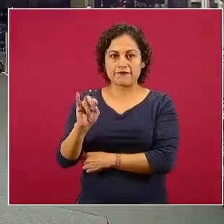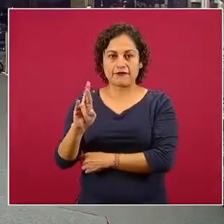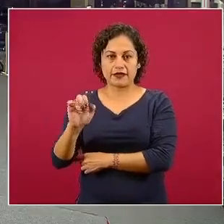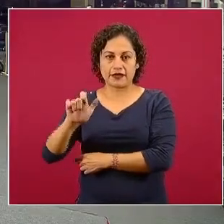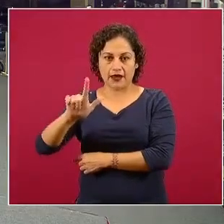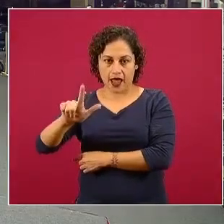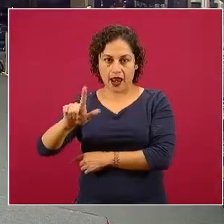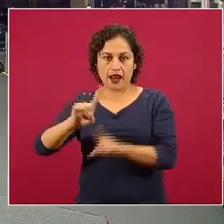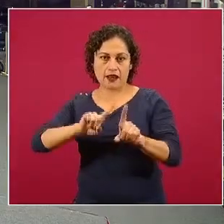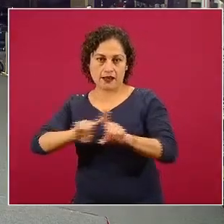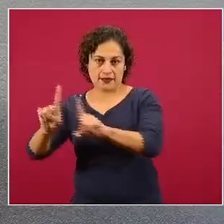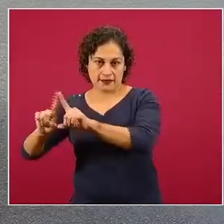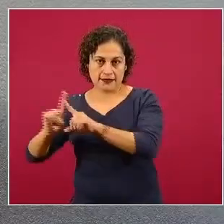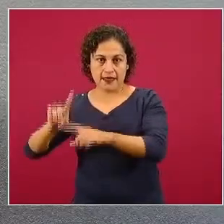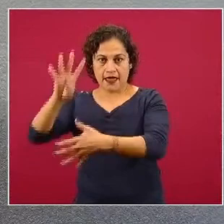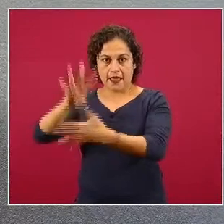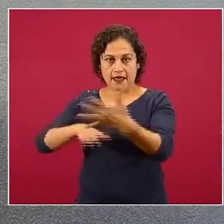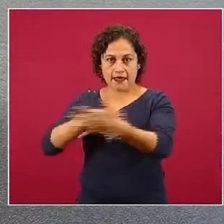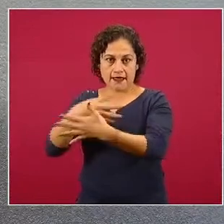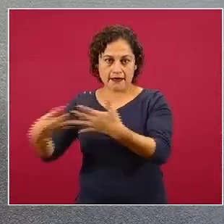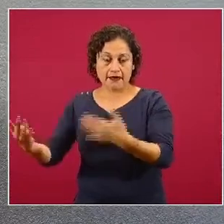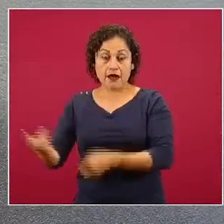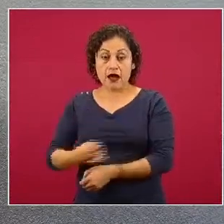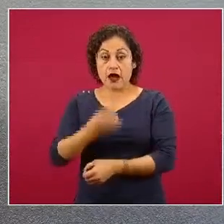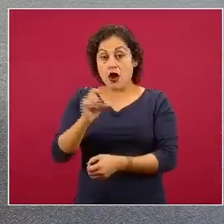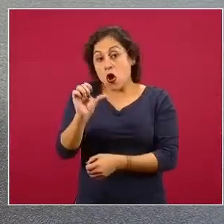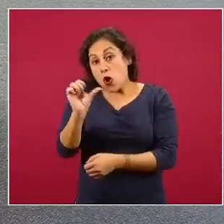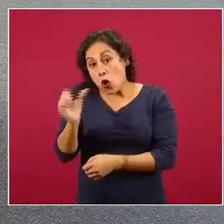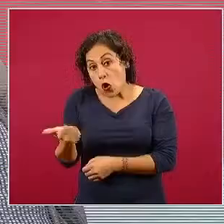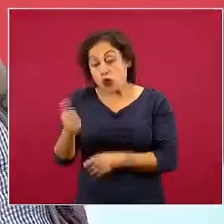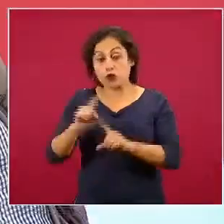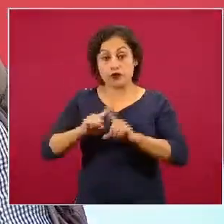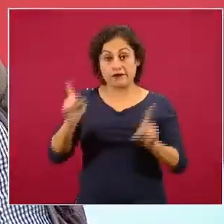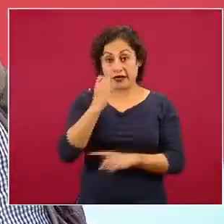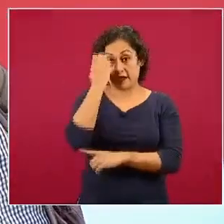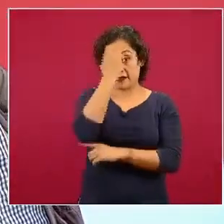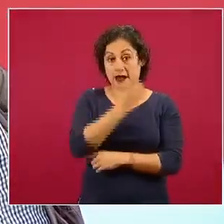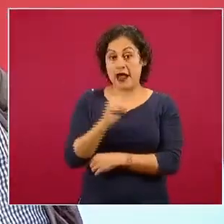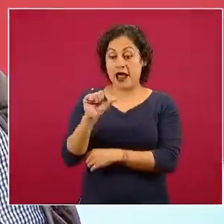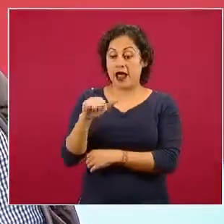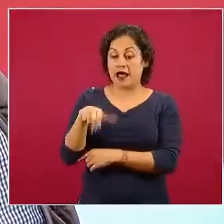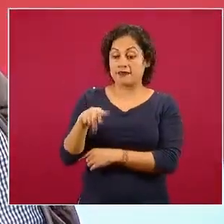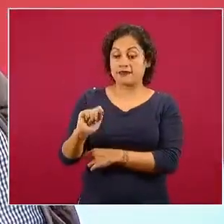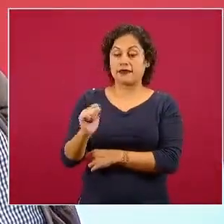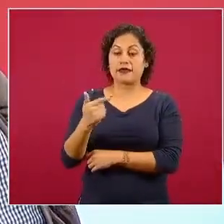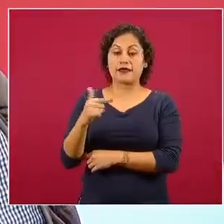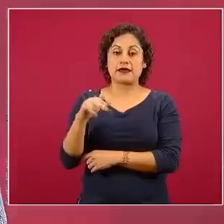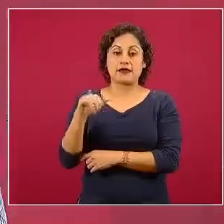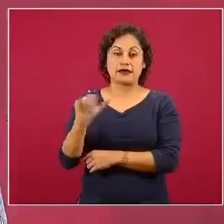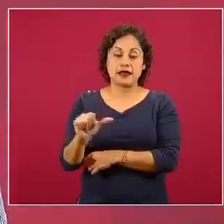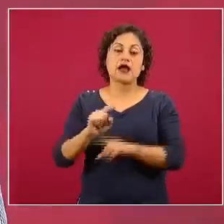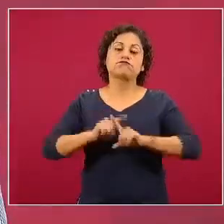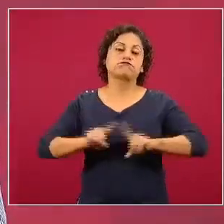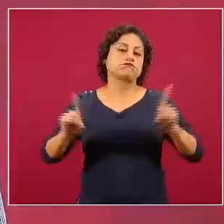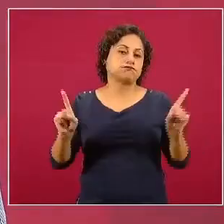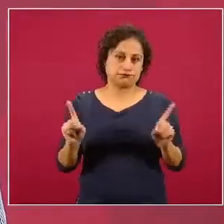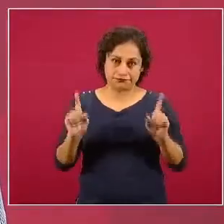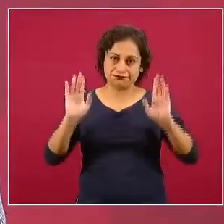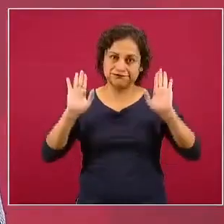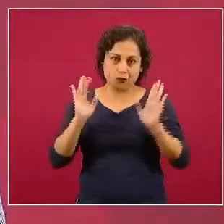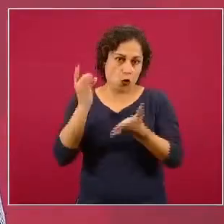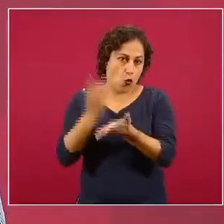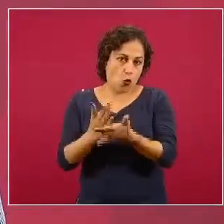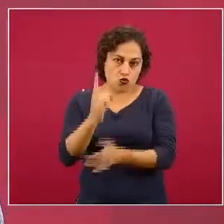hacer con la muestra que se tomó para una prueba antigénica. Y además, cuando tenemos una prueba positiva